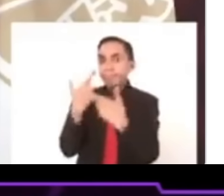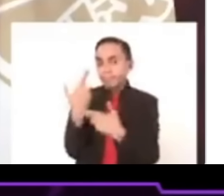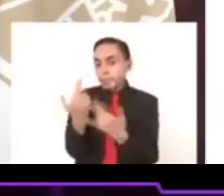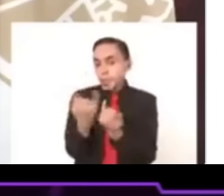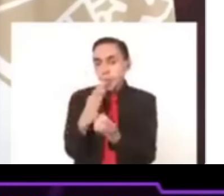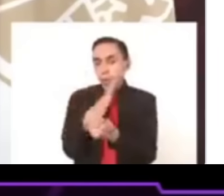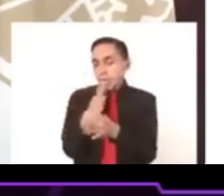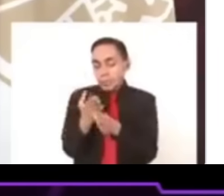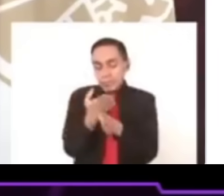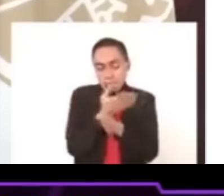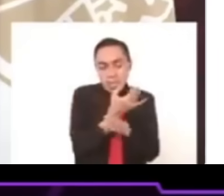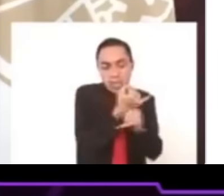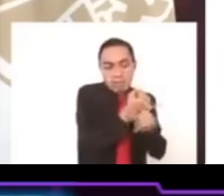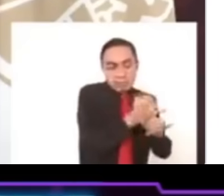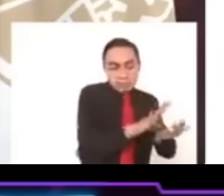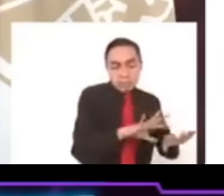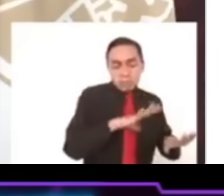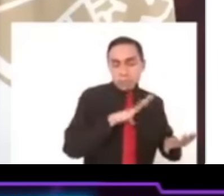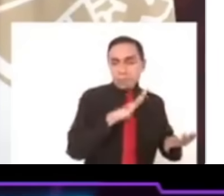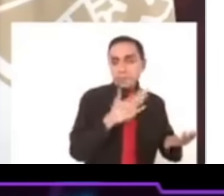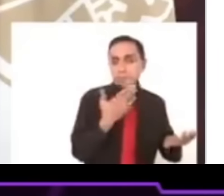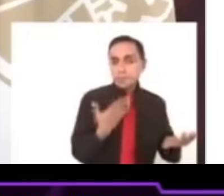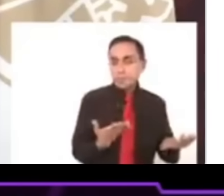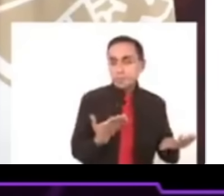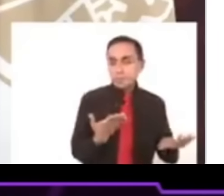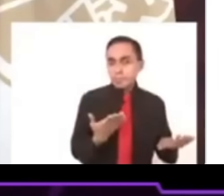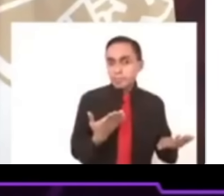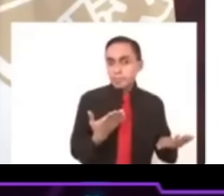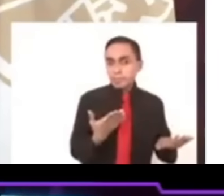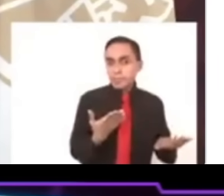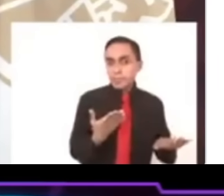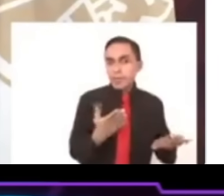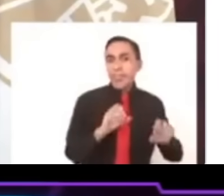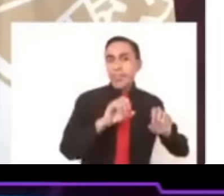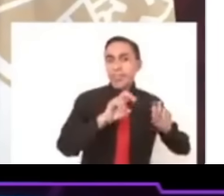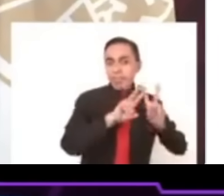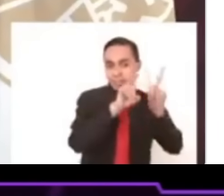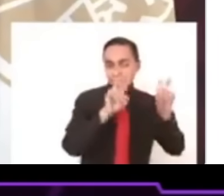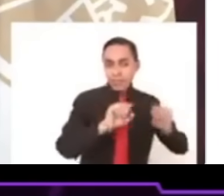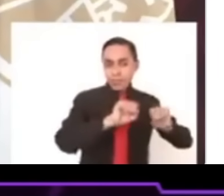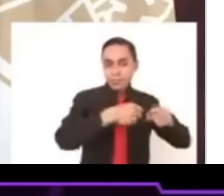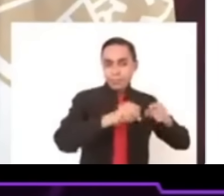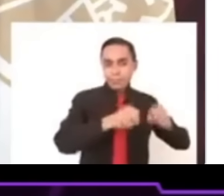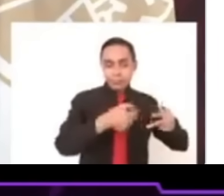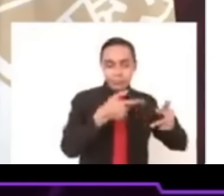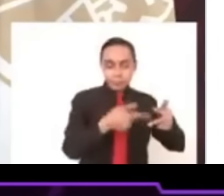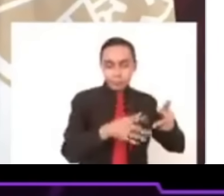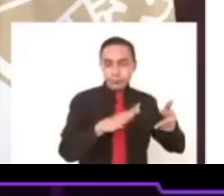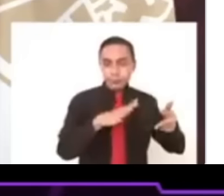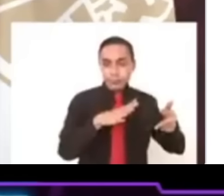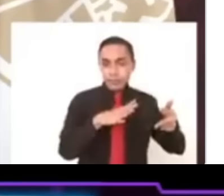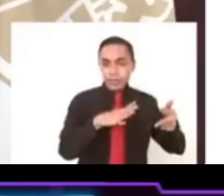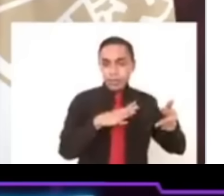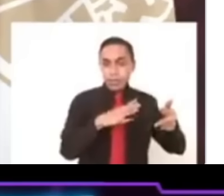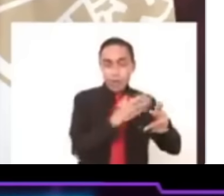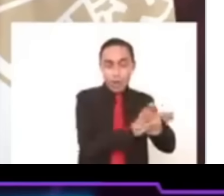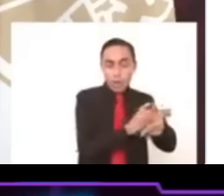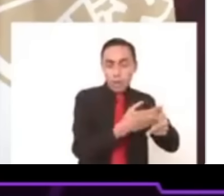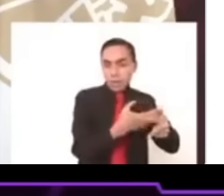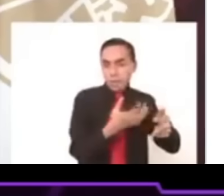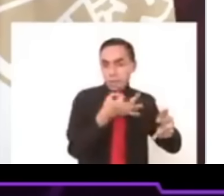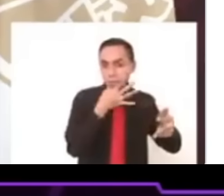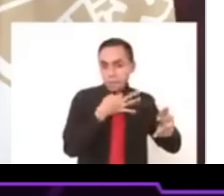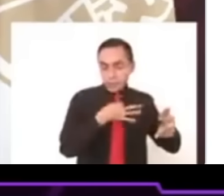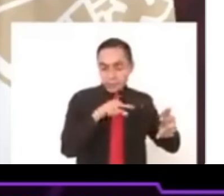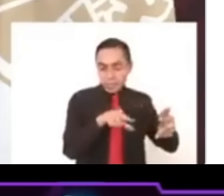información inicial que tenemos. De respecto de las motocicletas, nos informan los compañeros que